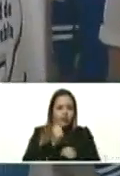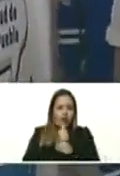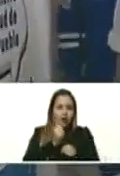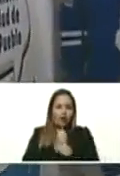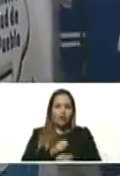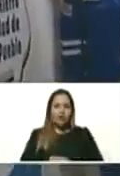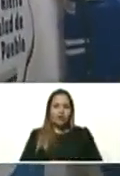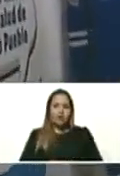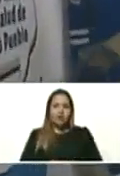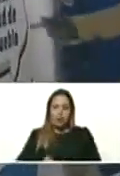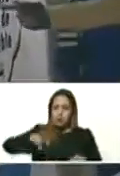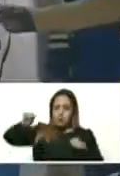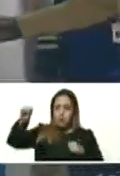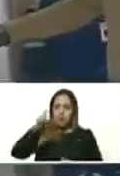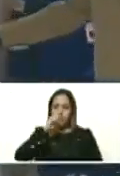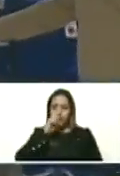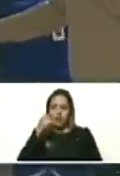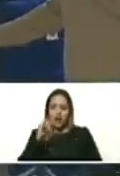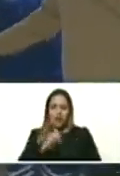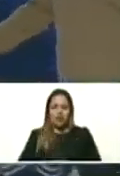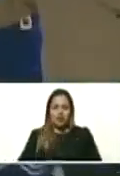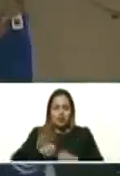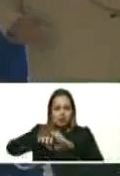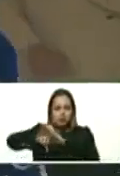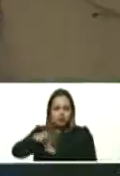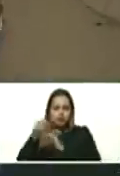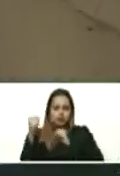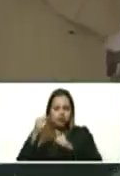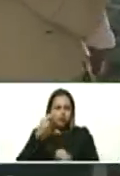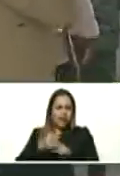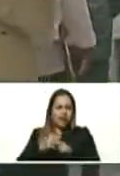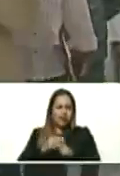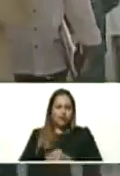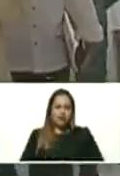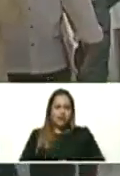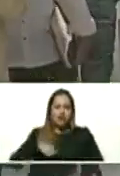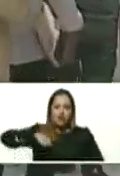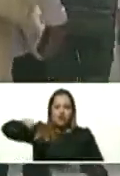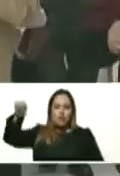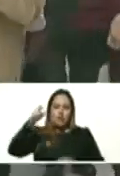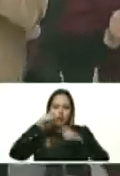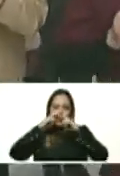¿vale? Luchando con mano de hierro por la salud de nuestro pueblo. ¡Super Bigote!